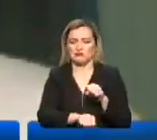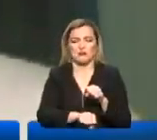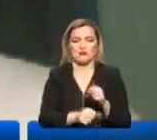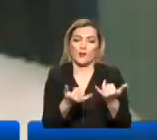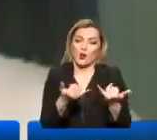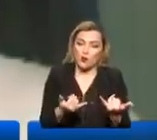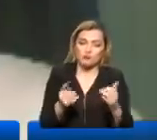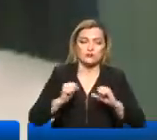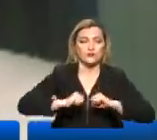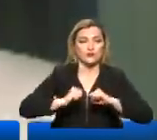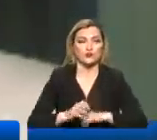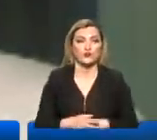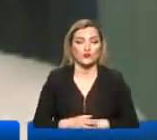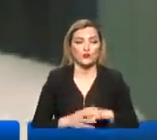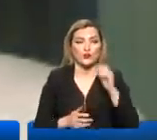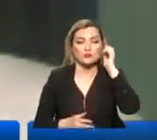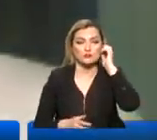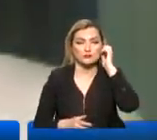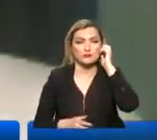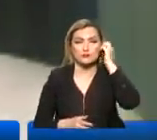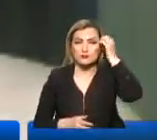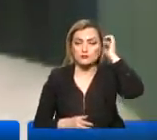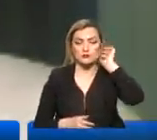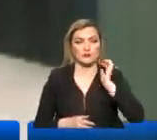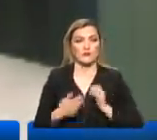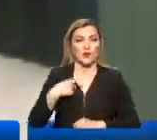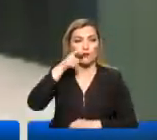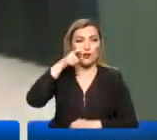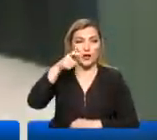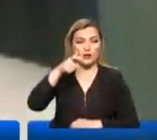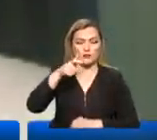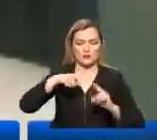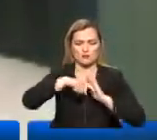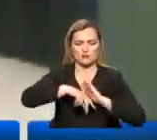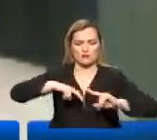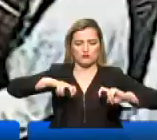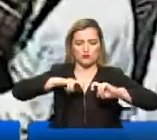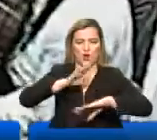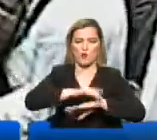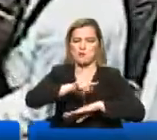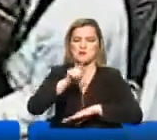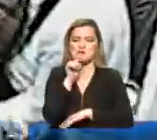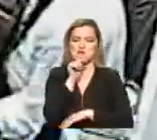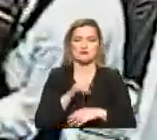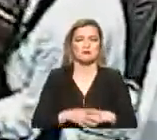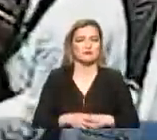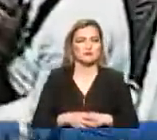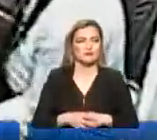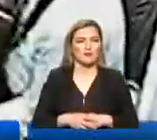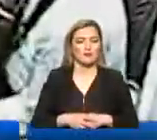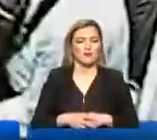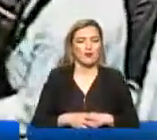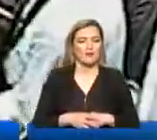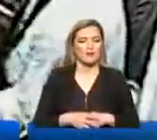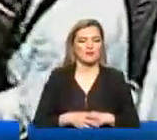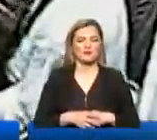un tratamiento de parte de la fiscalía y se puedan establecer las responsabilidades que corresponden. Según la crónica del portal